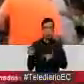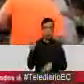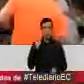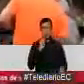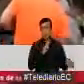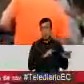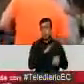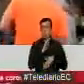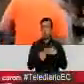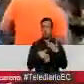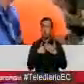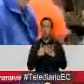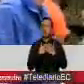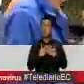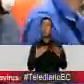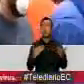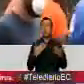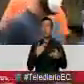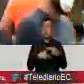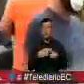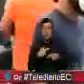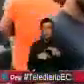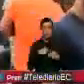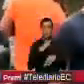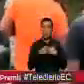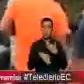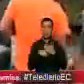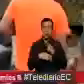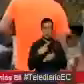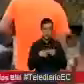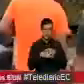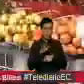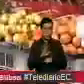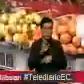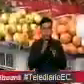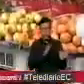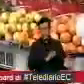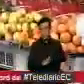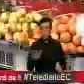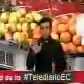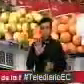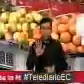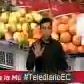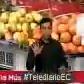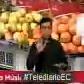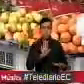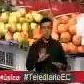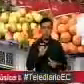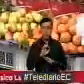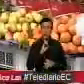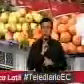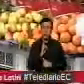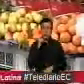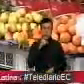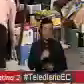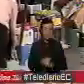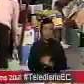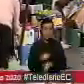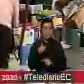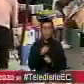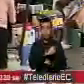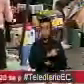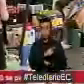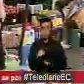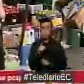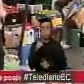observar, todos los comerciantes están vendiendo de acuerdo a su giro. En todos los mercados del país hay la disposición de